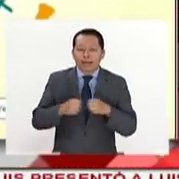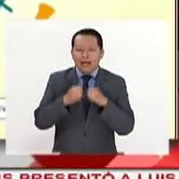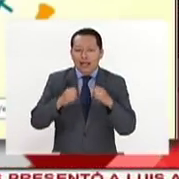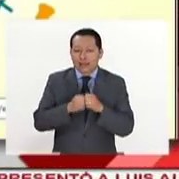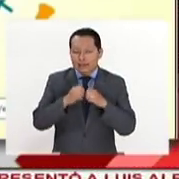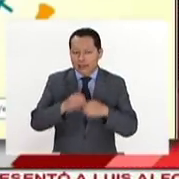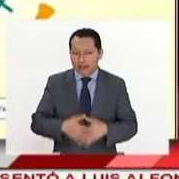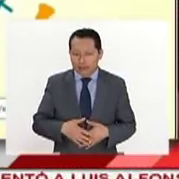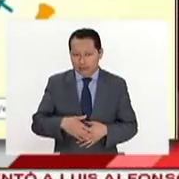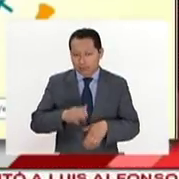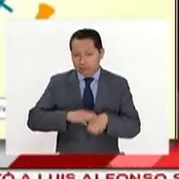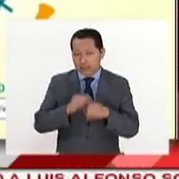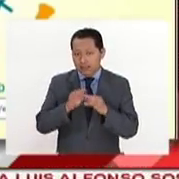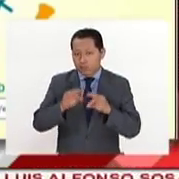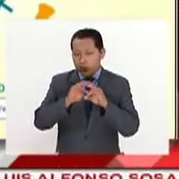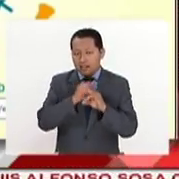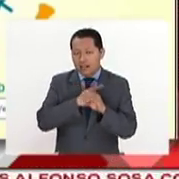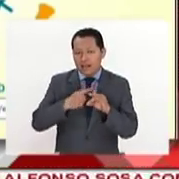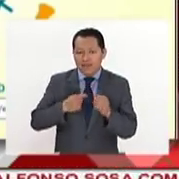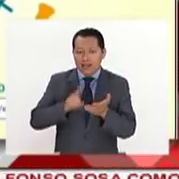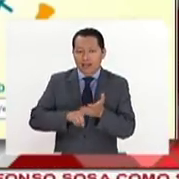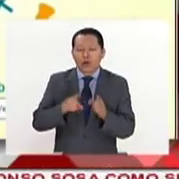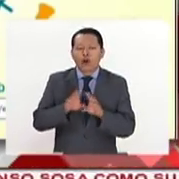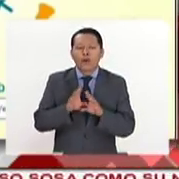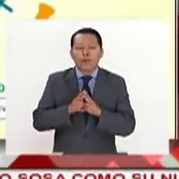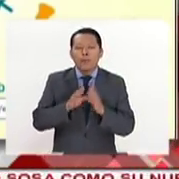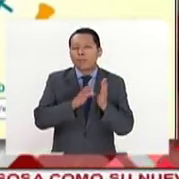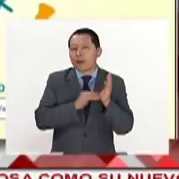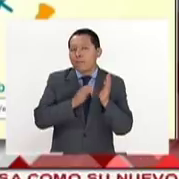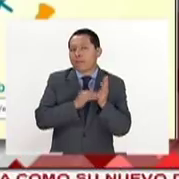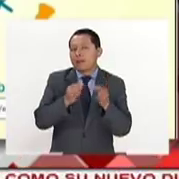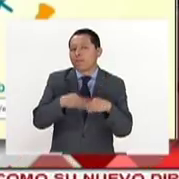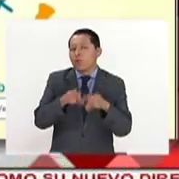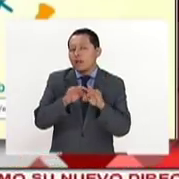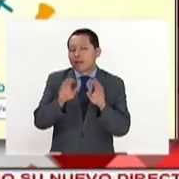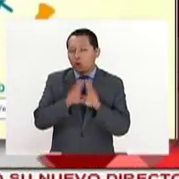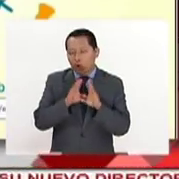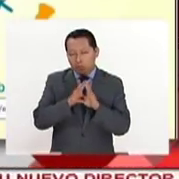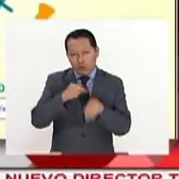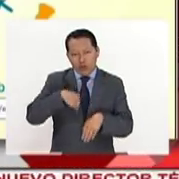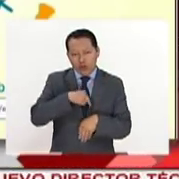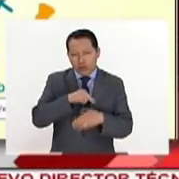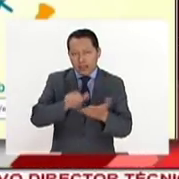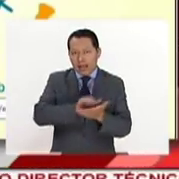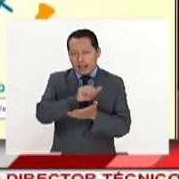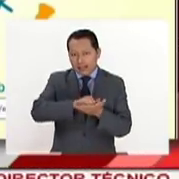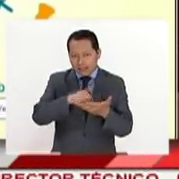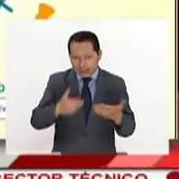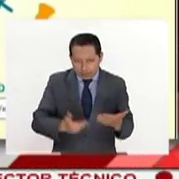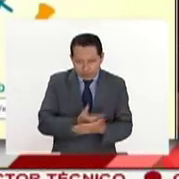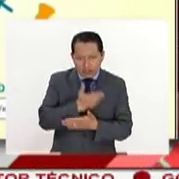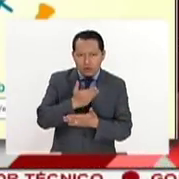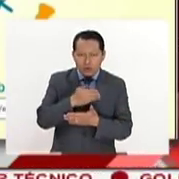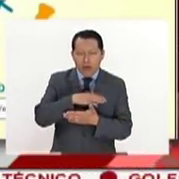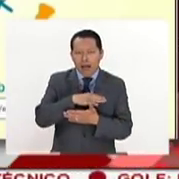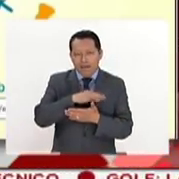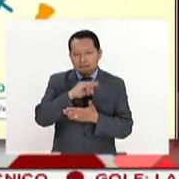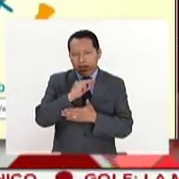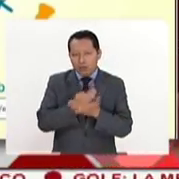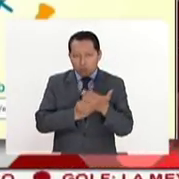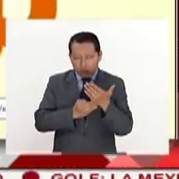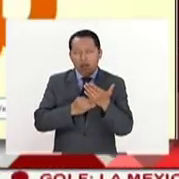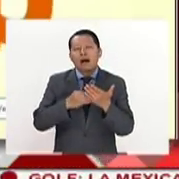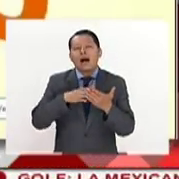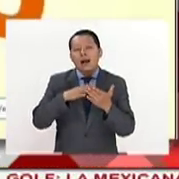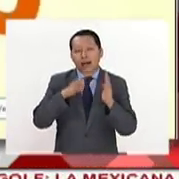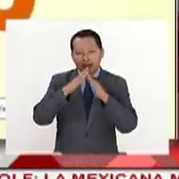emergencia. Principalmente debe de contener documentos importantes que sean para nosotros, actas de nacimiento, facturas,